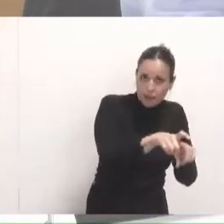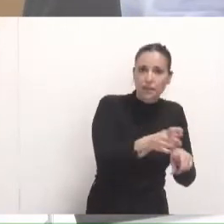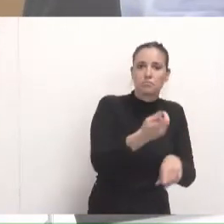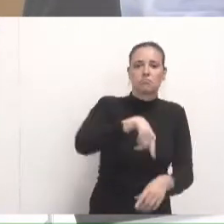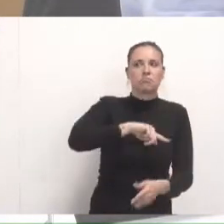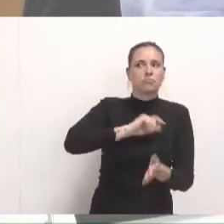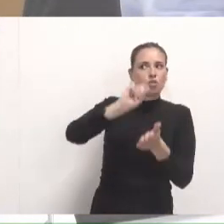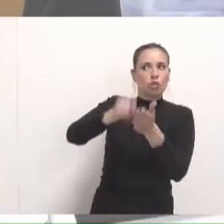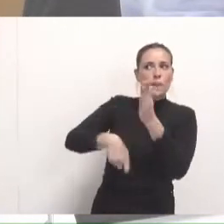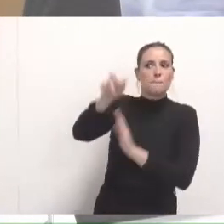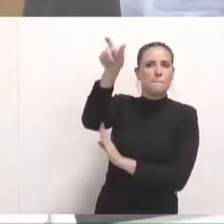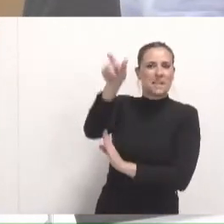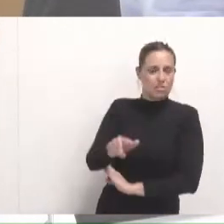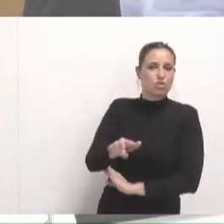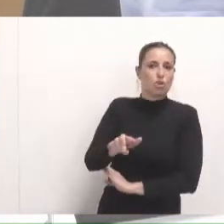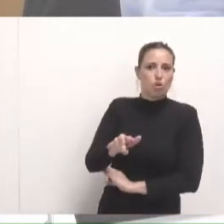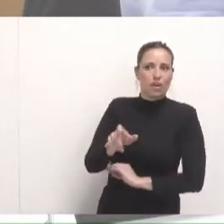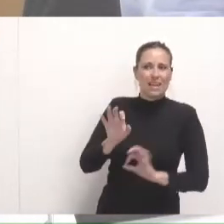entomólogo,